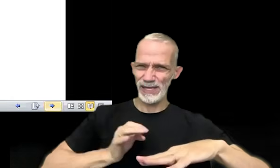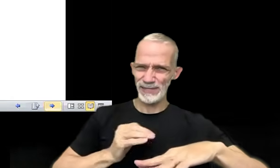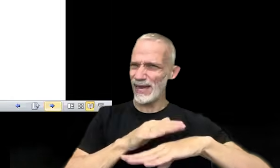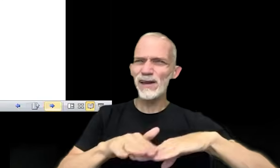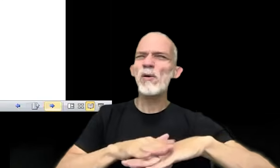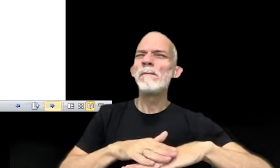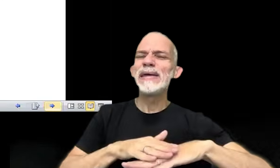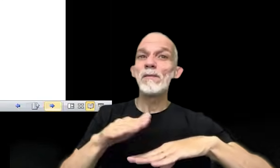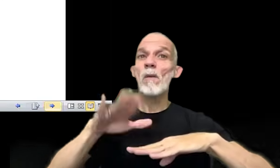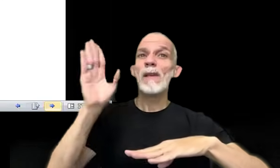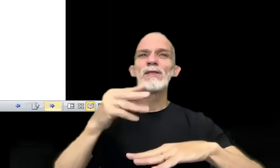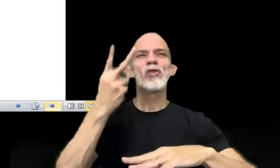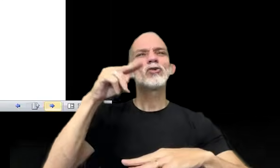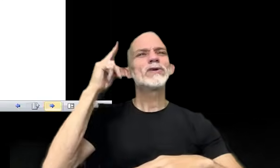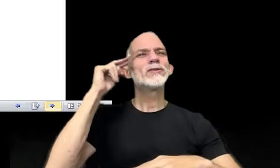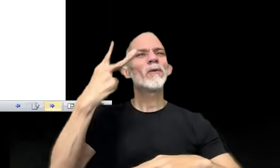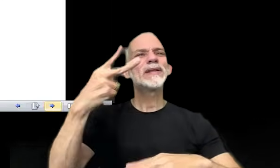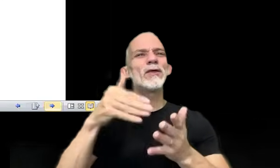este año, que es